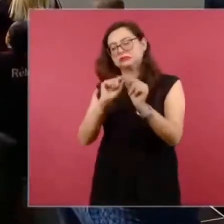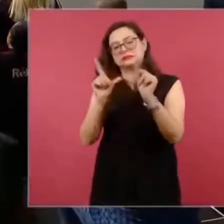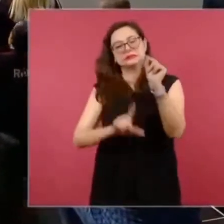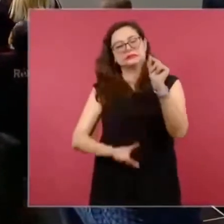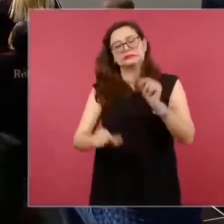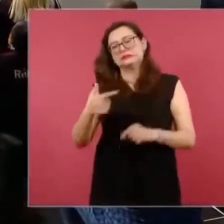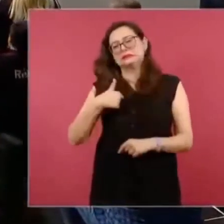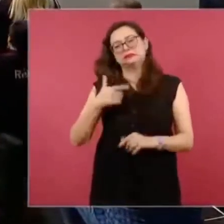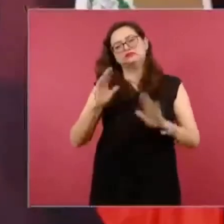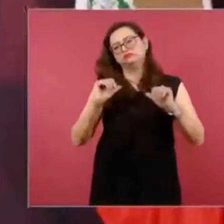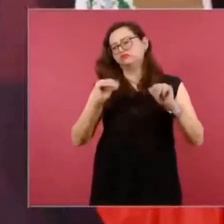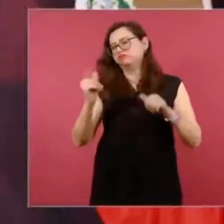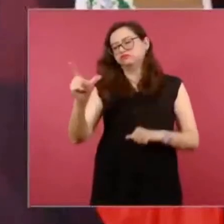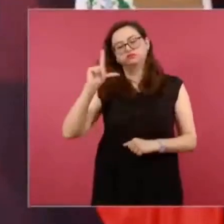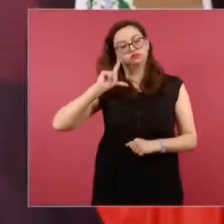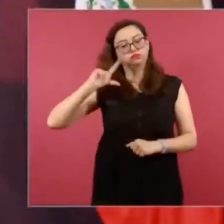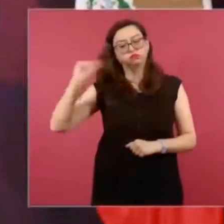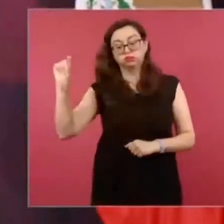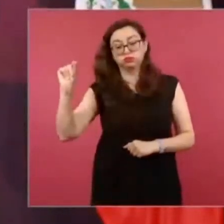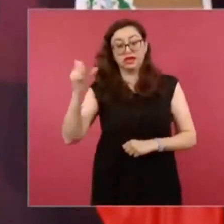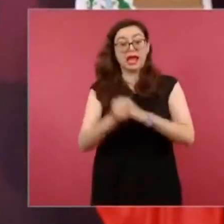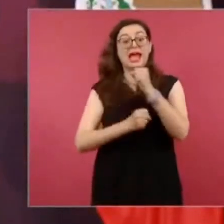y Porfirio Díaz